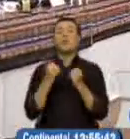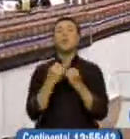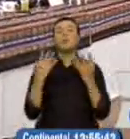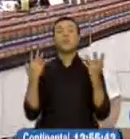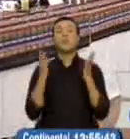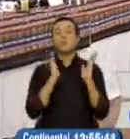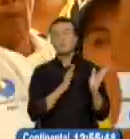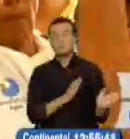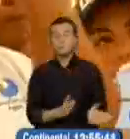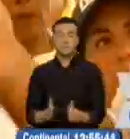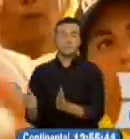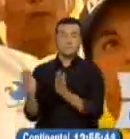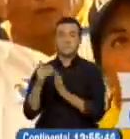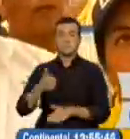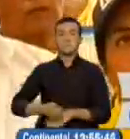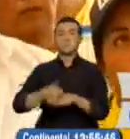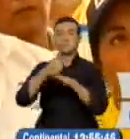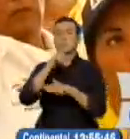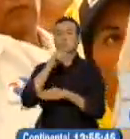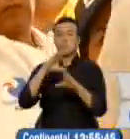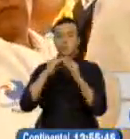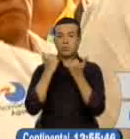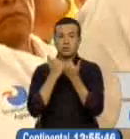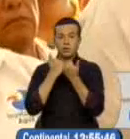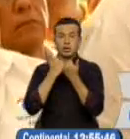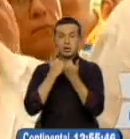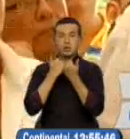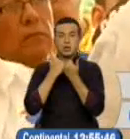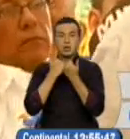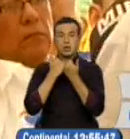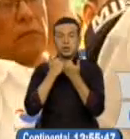estructura organizativa comandada por un comité ejecutivo